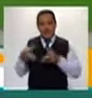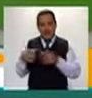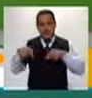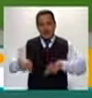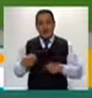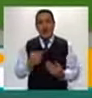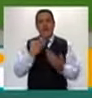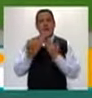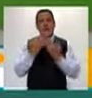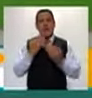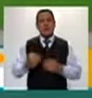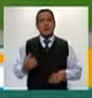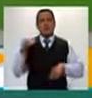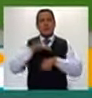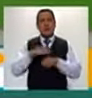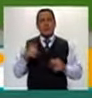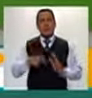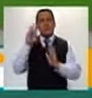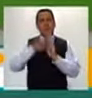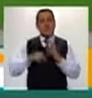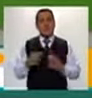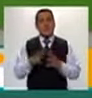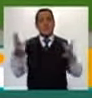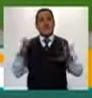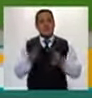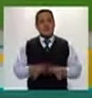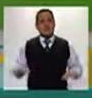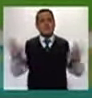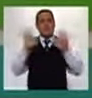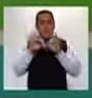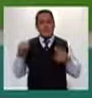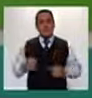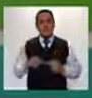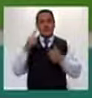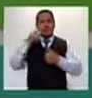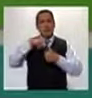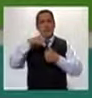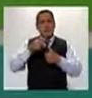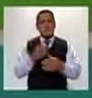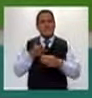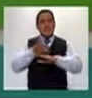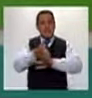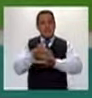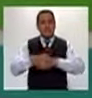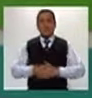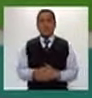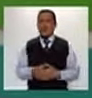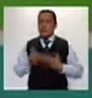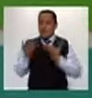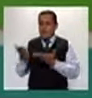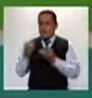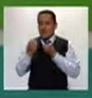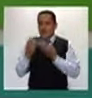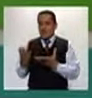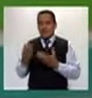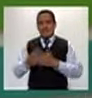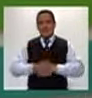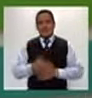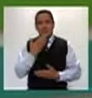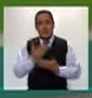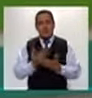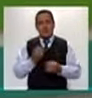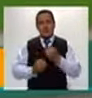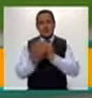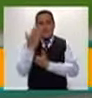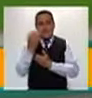justamente hablar acerca de este programa tan interesante programa piloto tumbes accesible jaime cómo está usted muy bien está